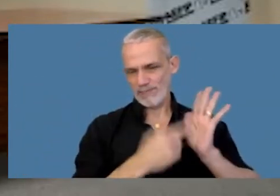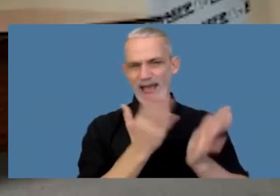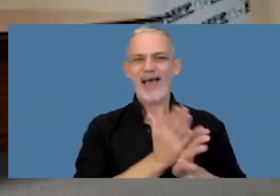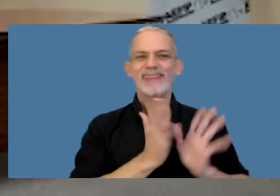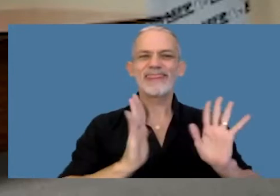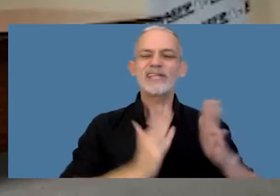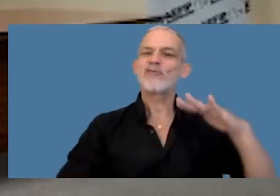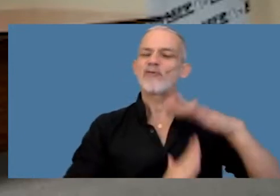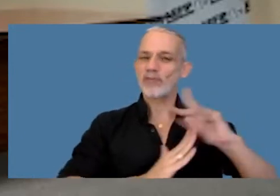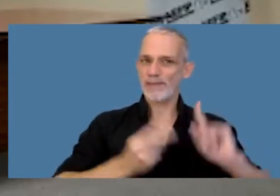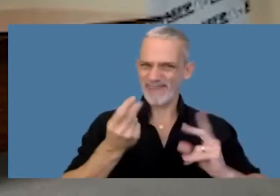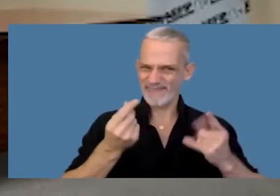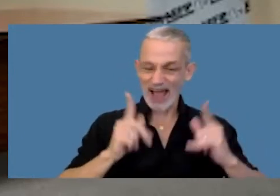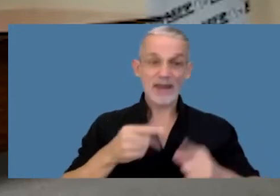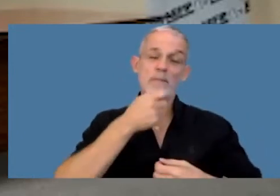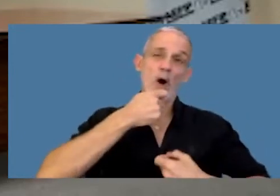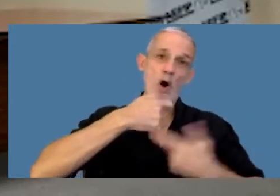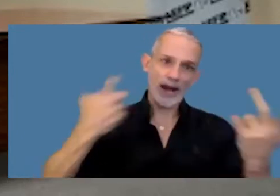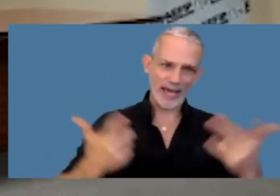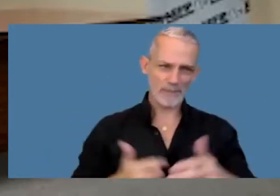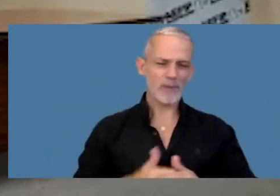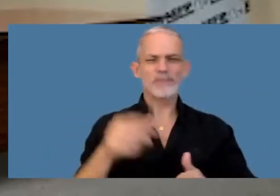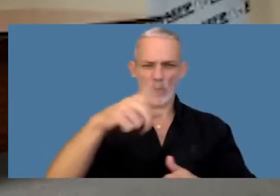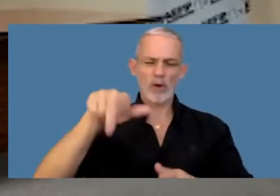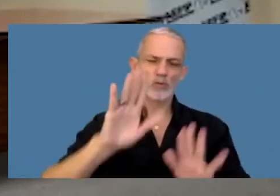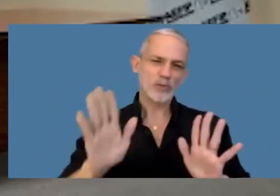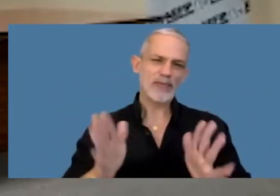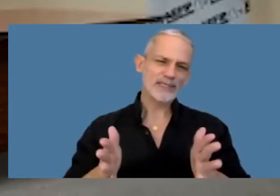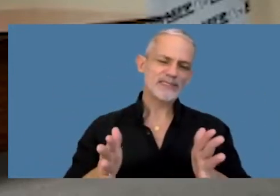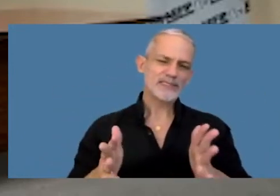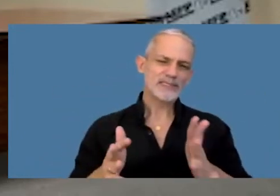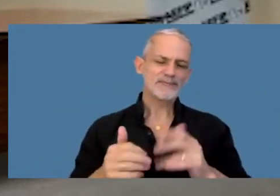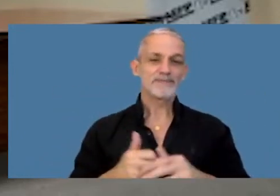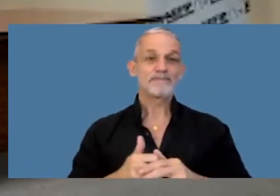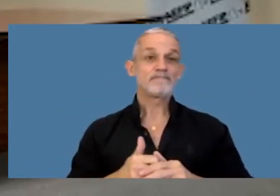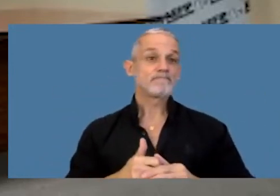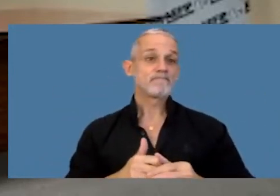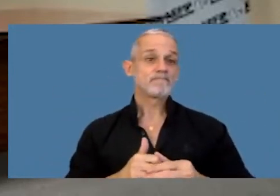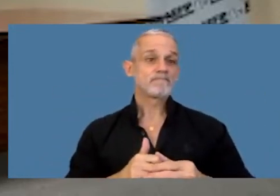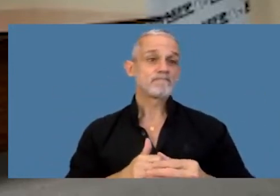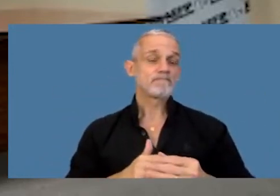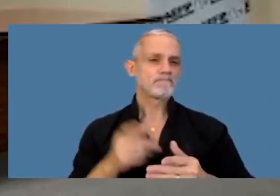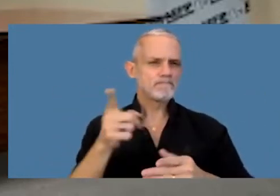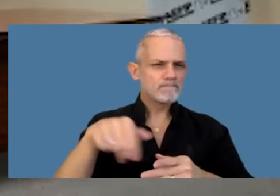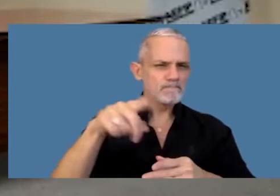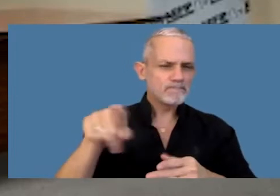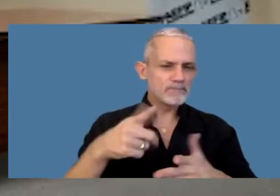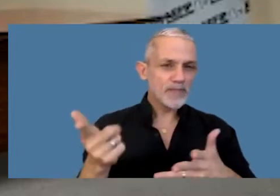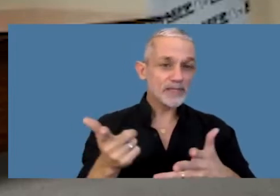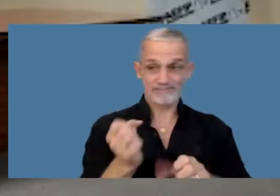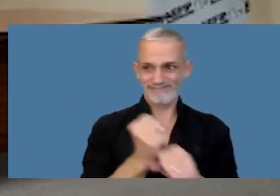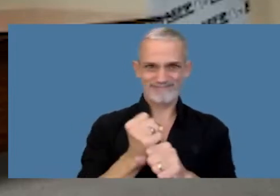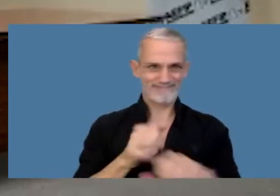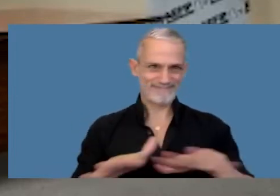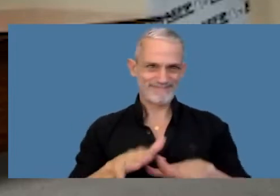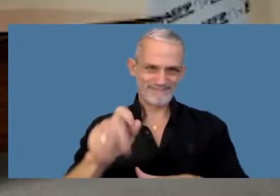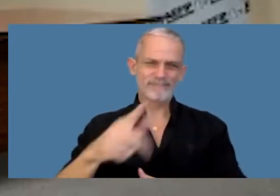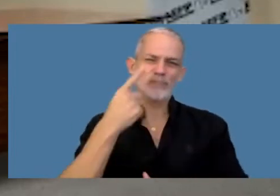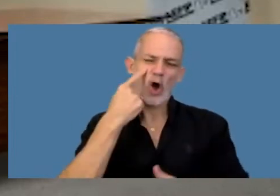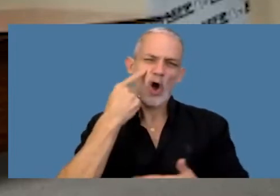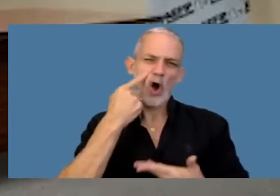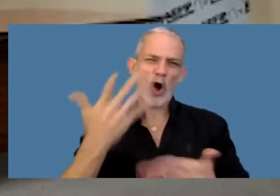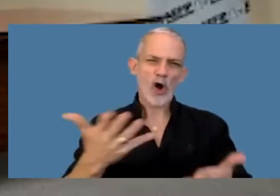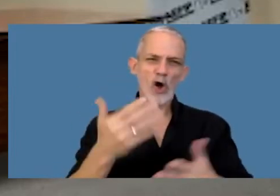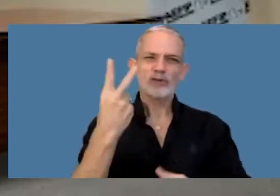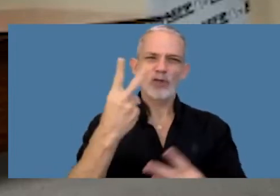Por ejemplo, bueno, ustedes al estar en esta actividad deben conocer dos